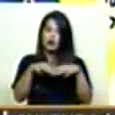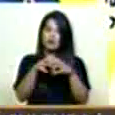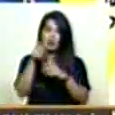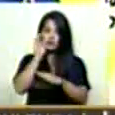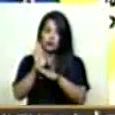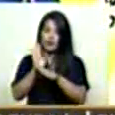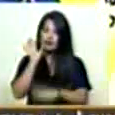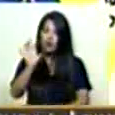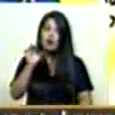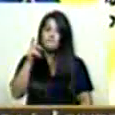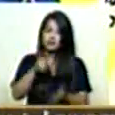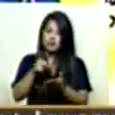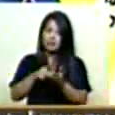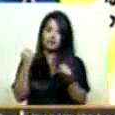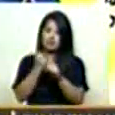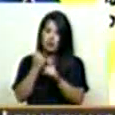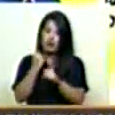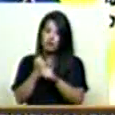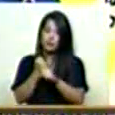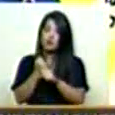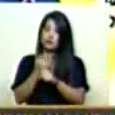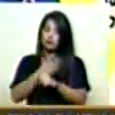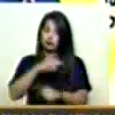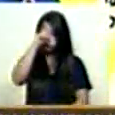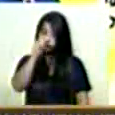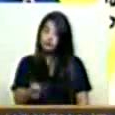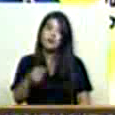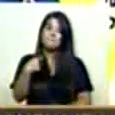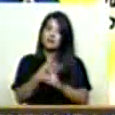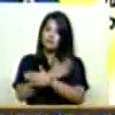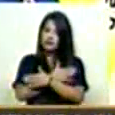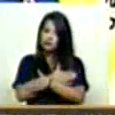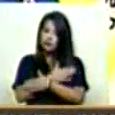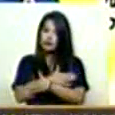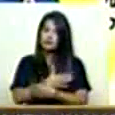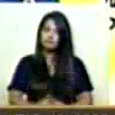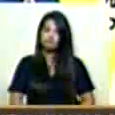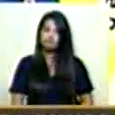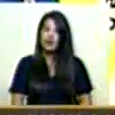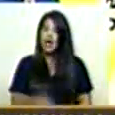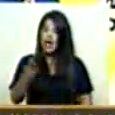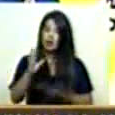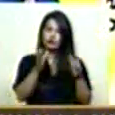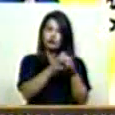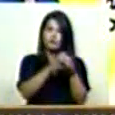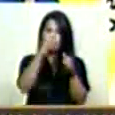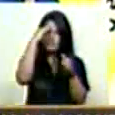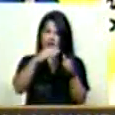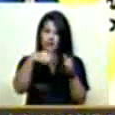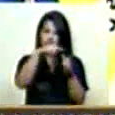seguridad estado que participaron en la operación nuestro reconocimiento y felicitación al comando estratégico operacional